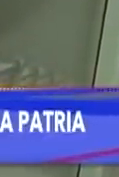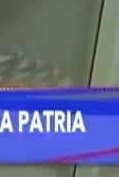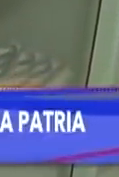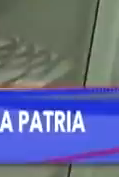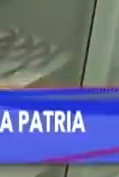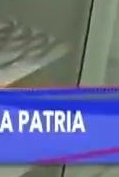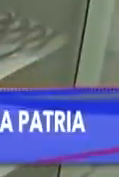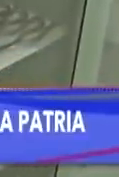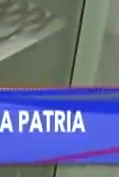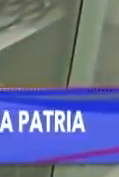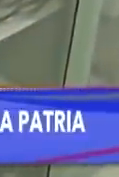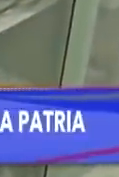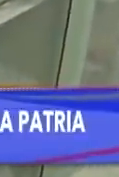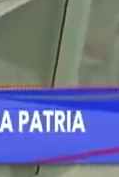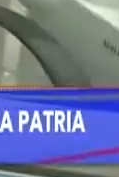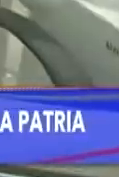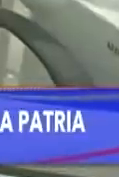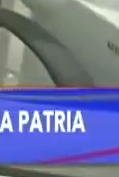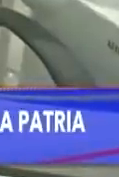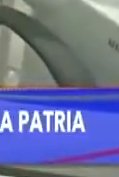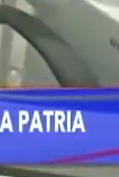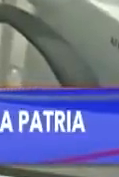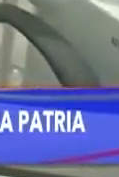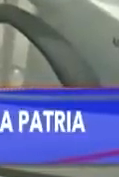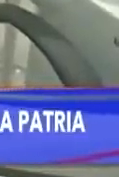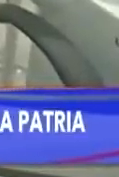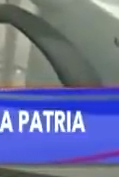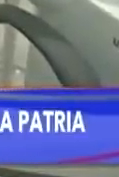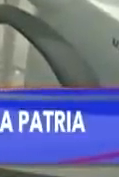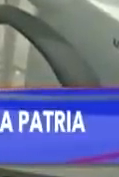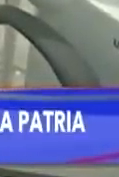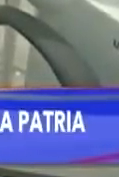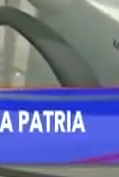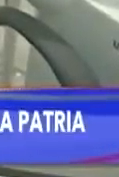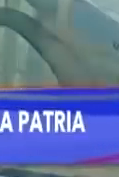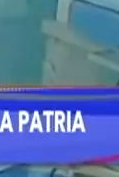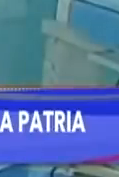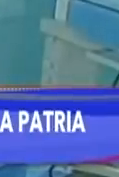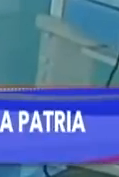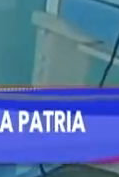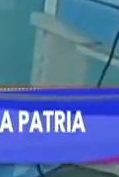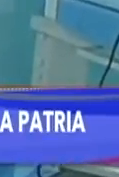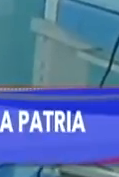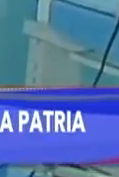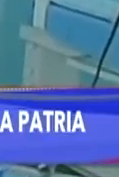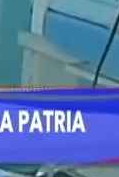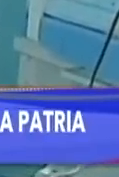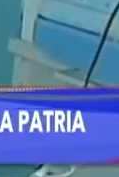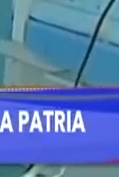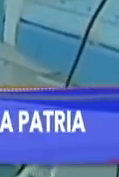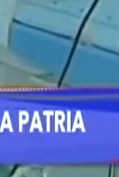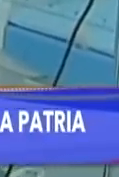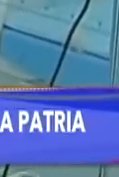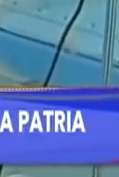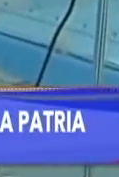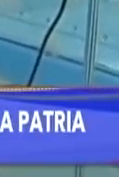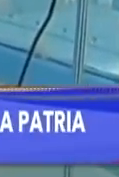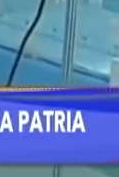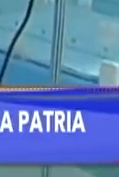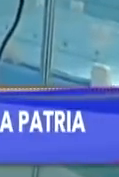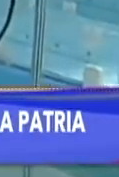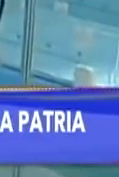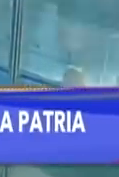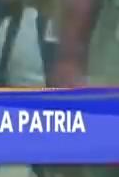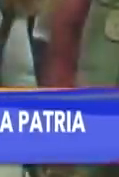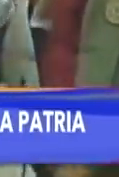yo quiero en el día de hoy también conocer pues la impresión del alcalde de este